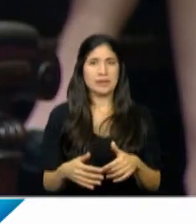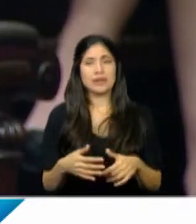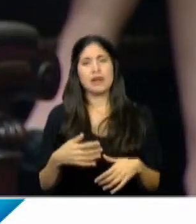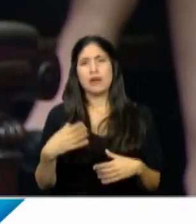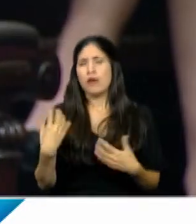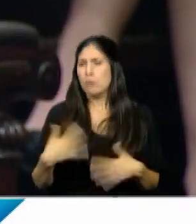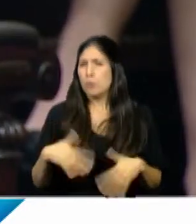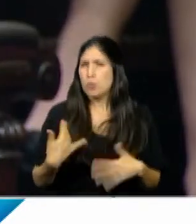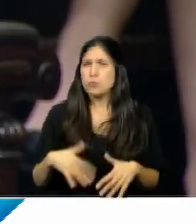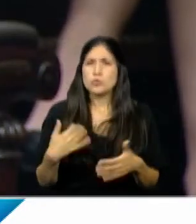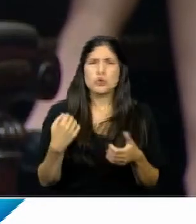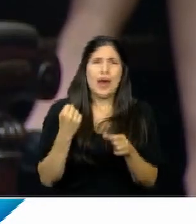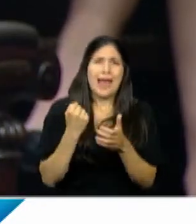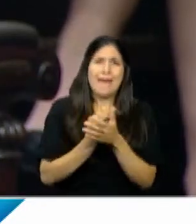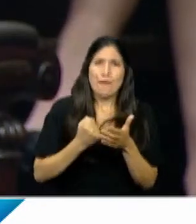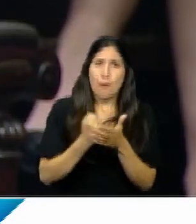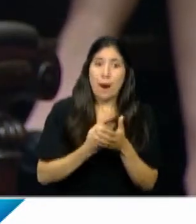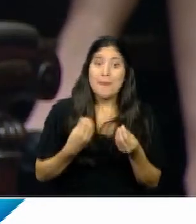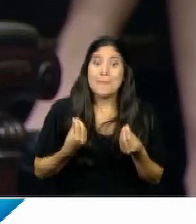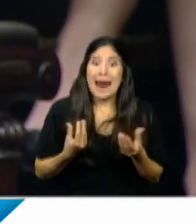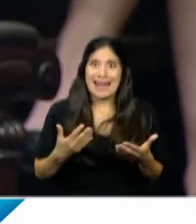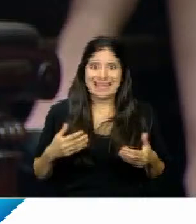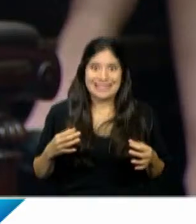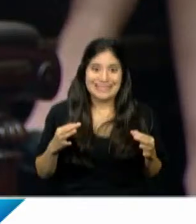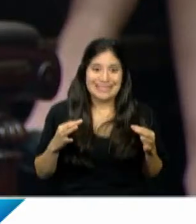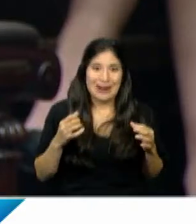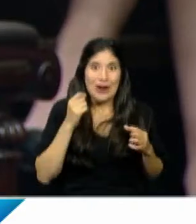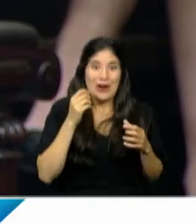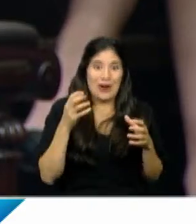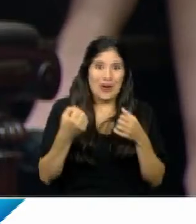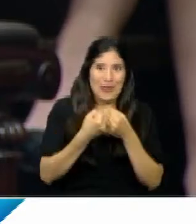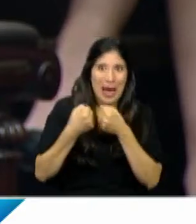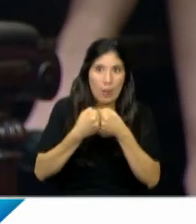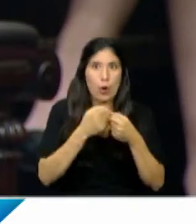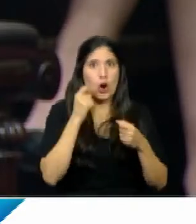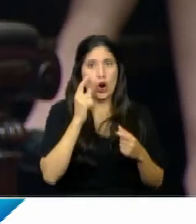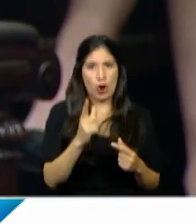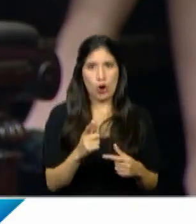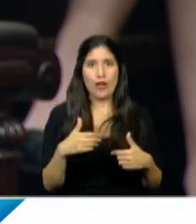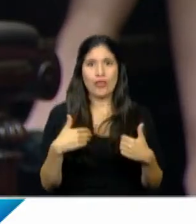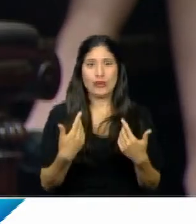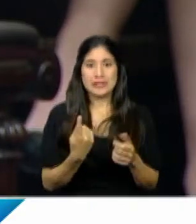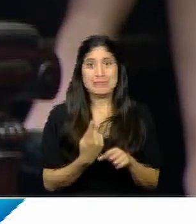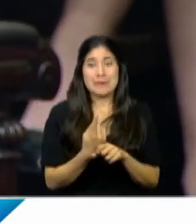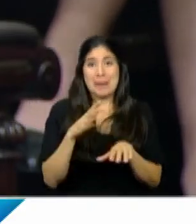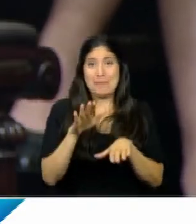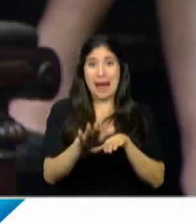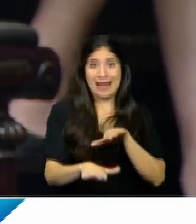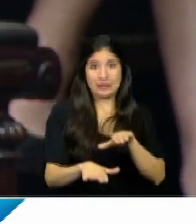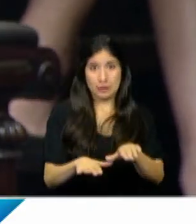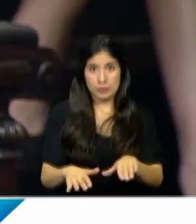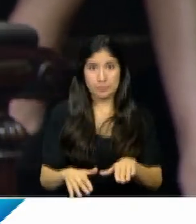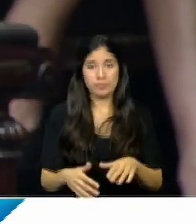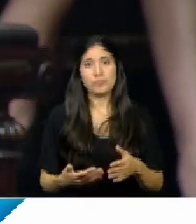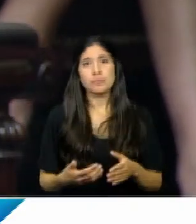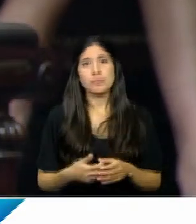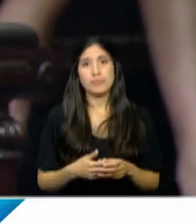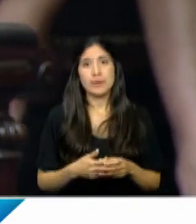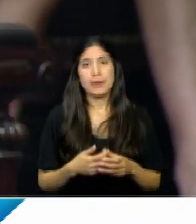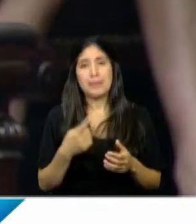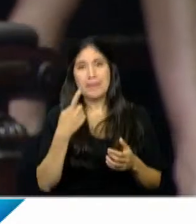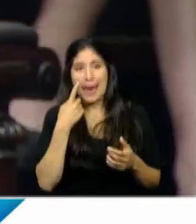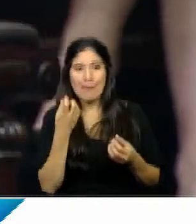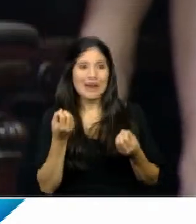esfuerzo que ha llevado llegar a este consenso y decimos, demos este primer paso, veamos